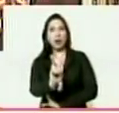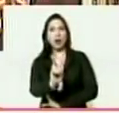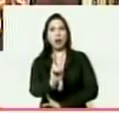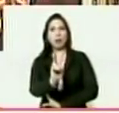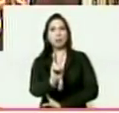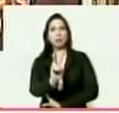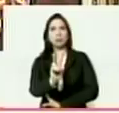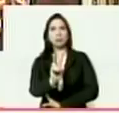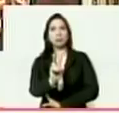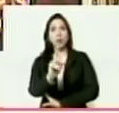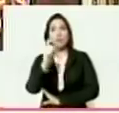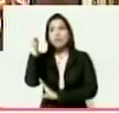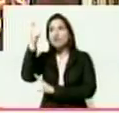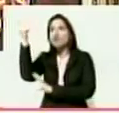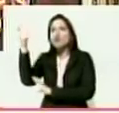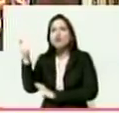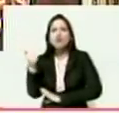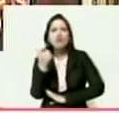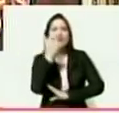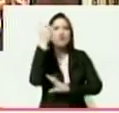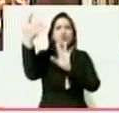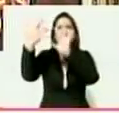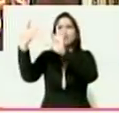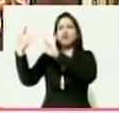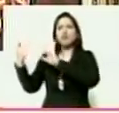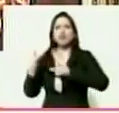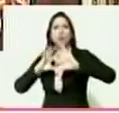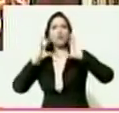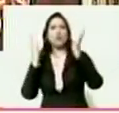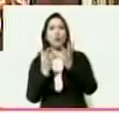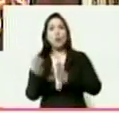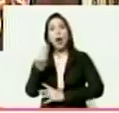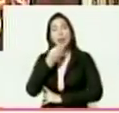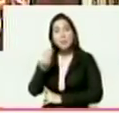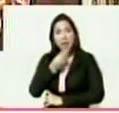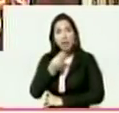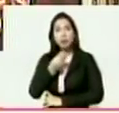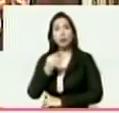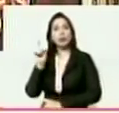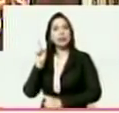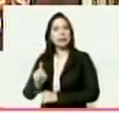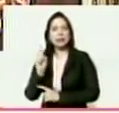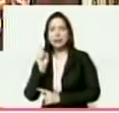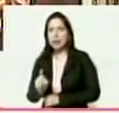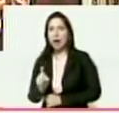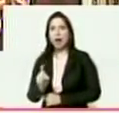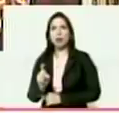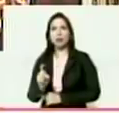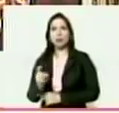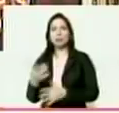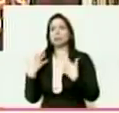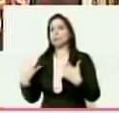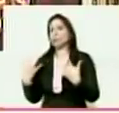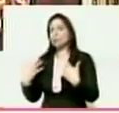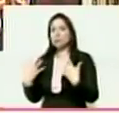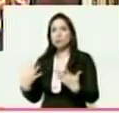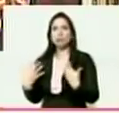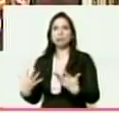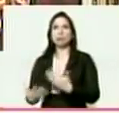busca en el mundo. Alimentos complementarios, necesarios,